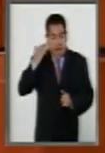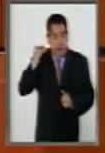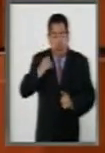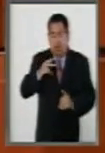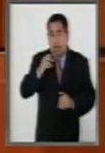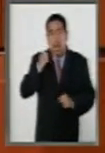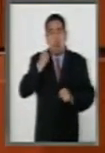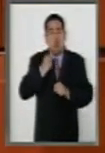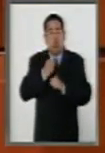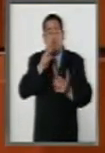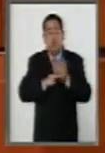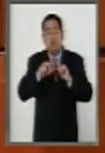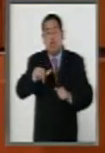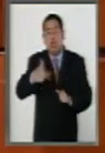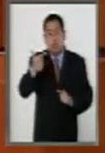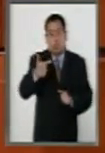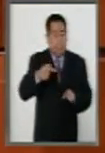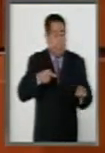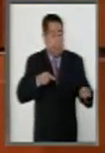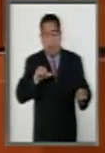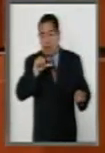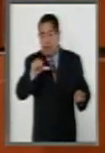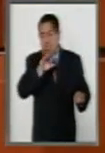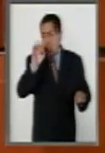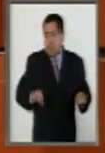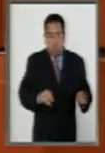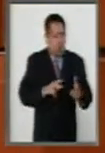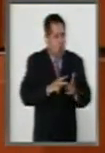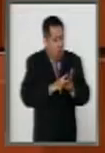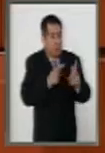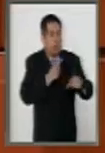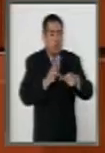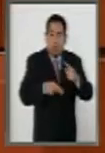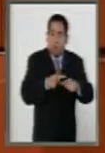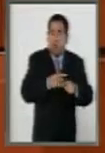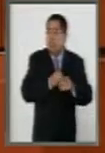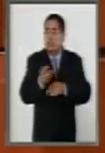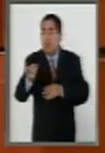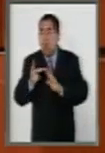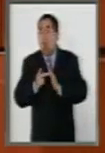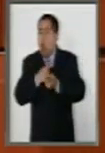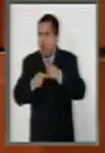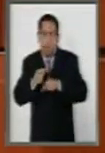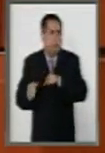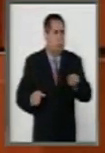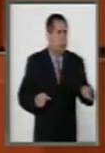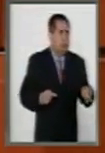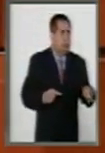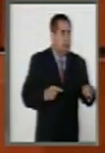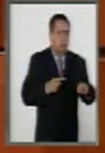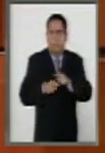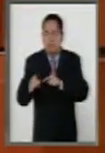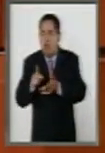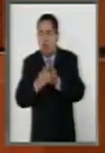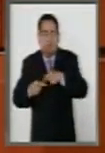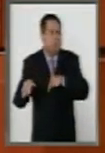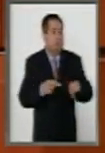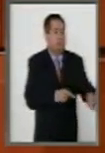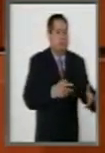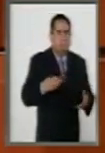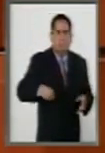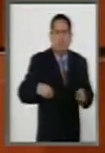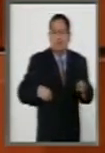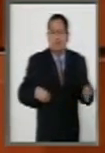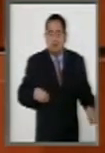casi 16% de los sentenciados fueron reincidentes, lo que significa que su paso por los centros penitenciarios no